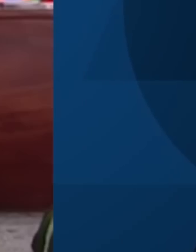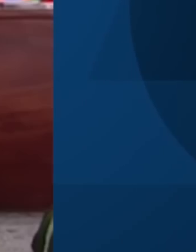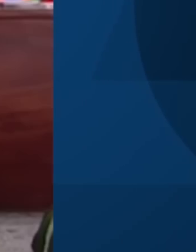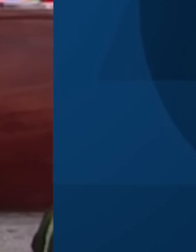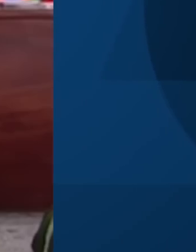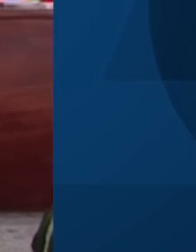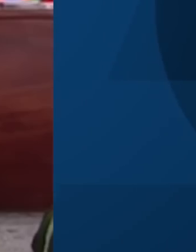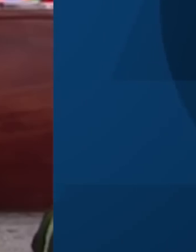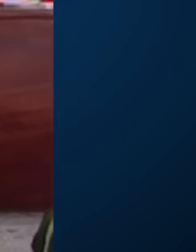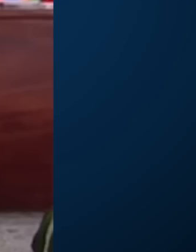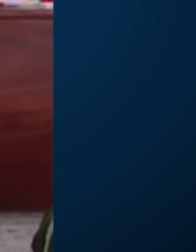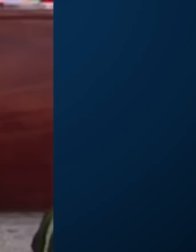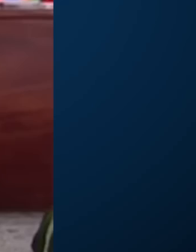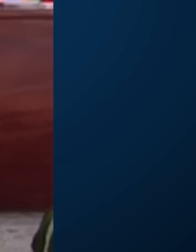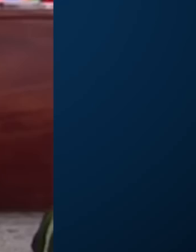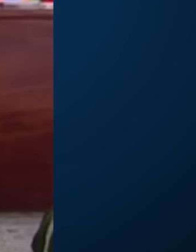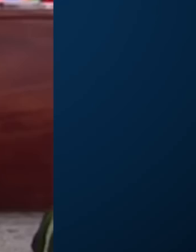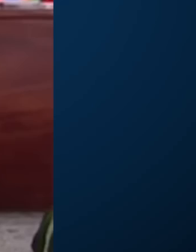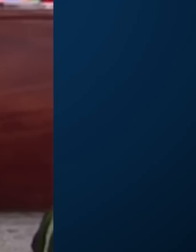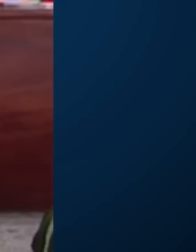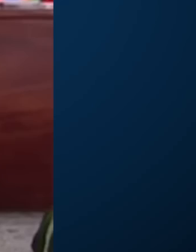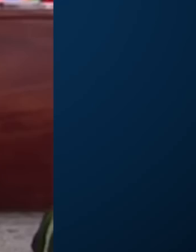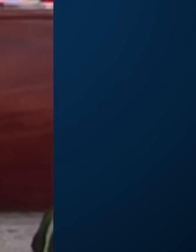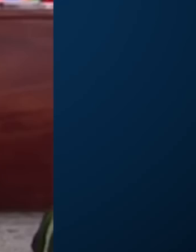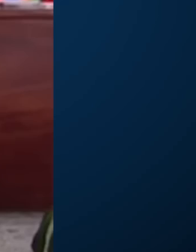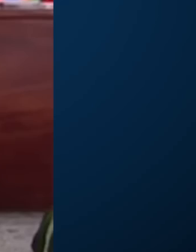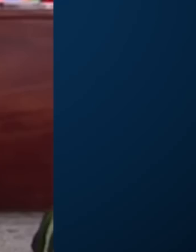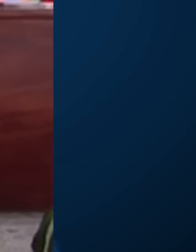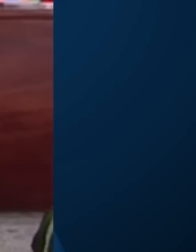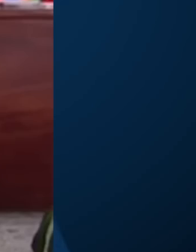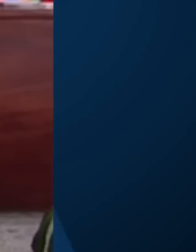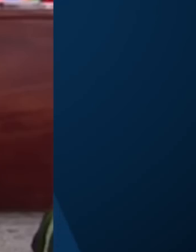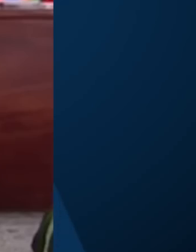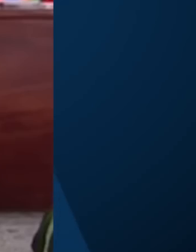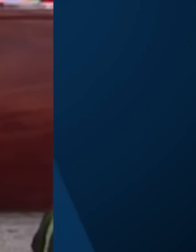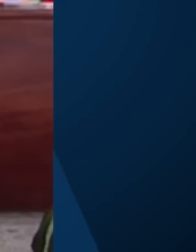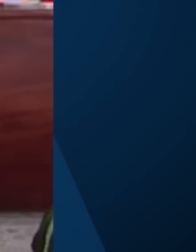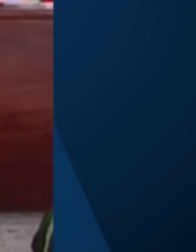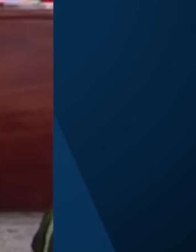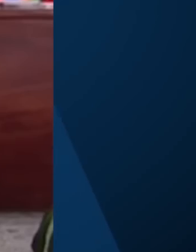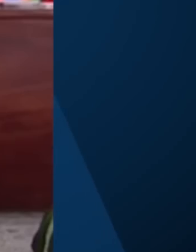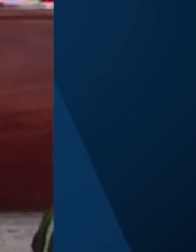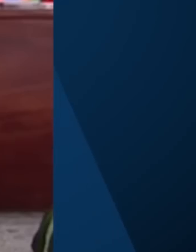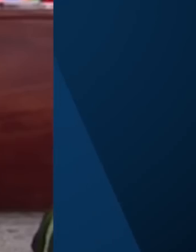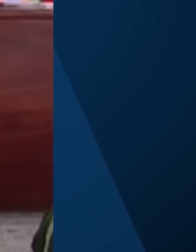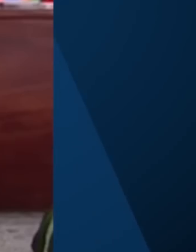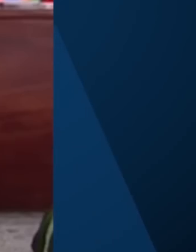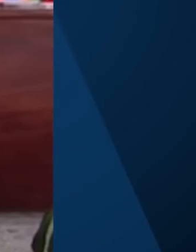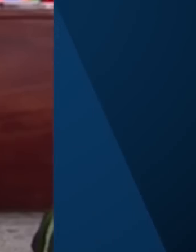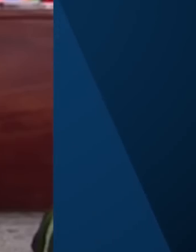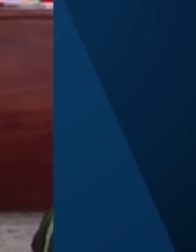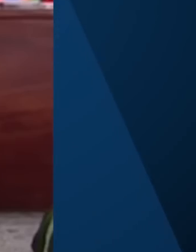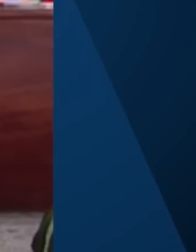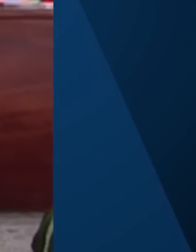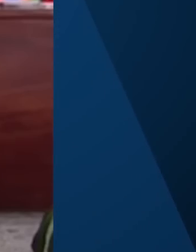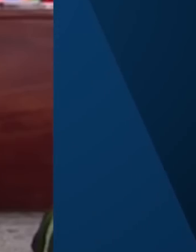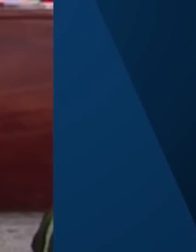cuando no se respetan los derechos humanos, nosotros, en esta voz tranquila pero